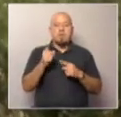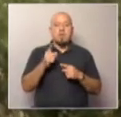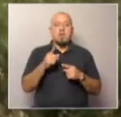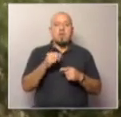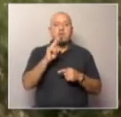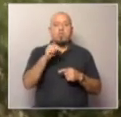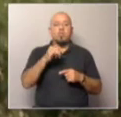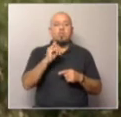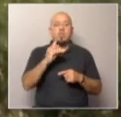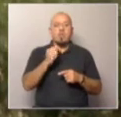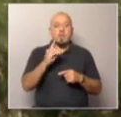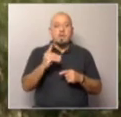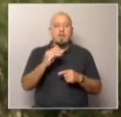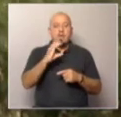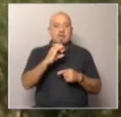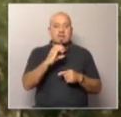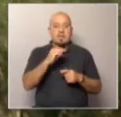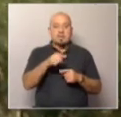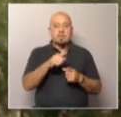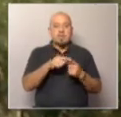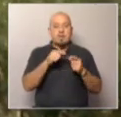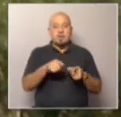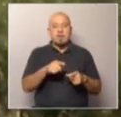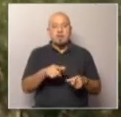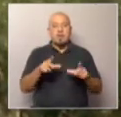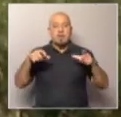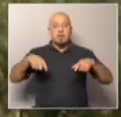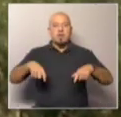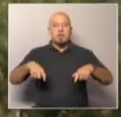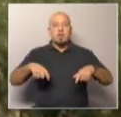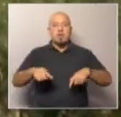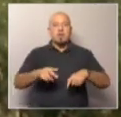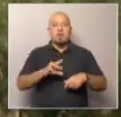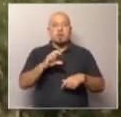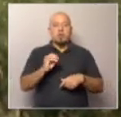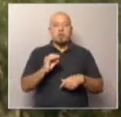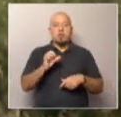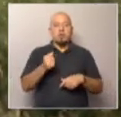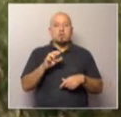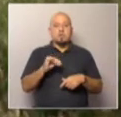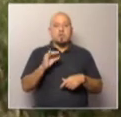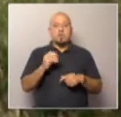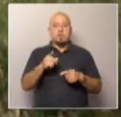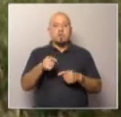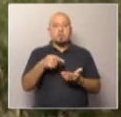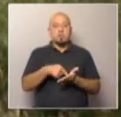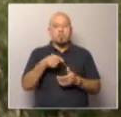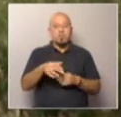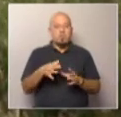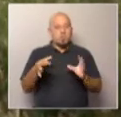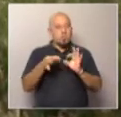Unidad Casavalle, concretamente con la cancha Parque del Rosario, un lugar emblemático, es un punto de